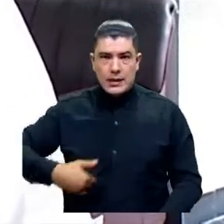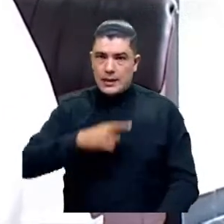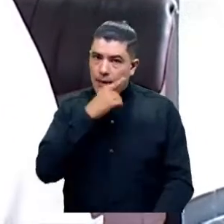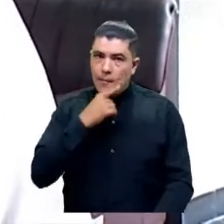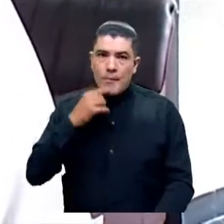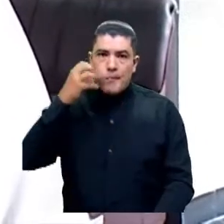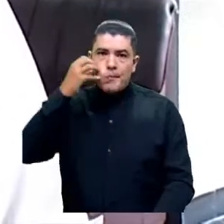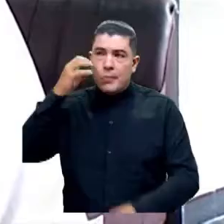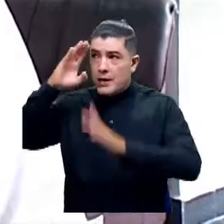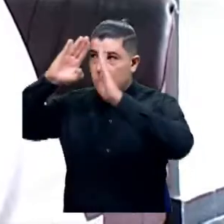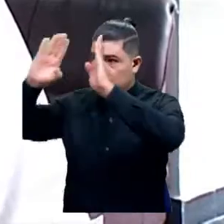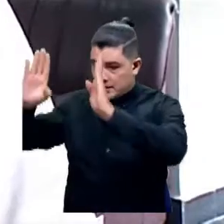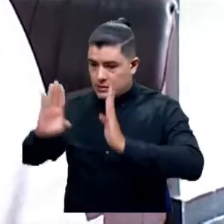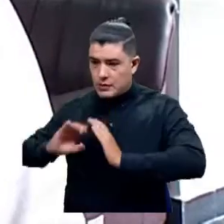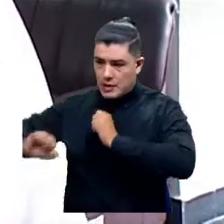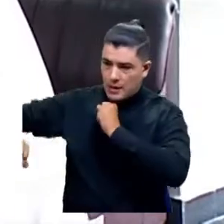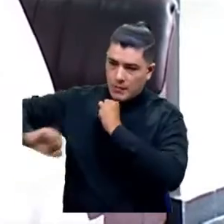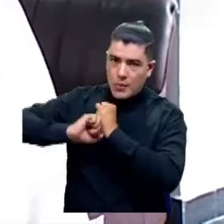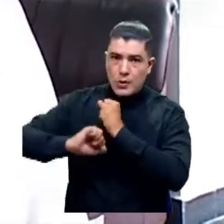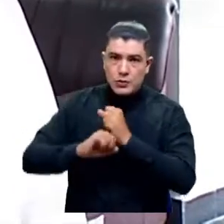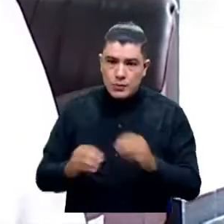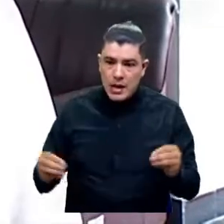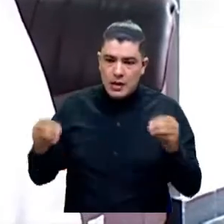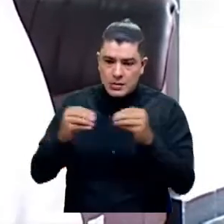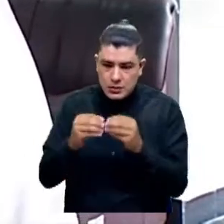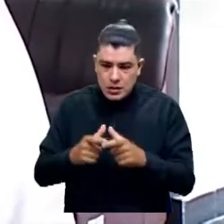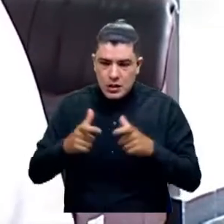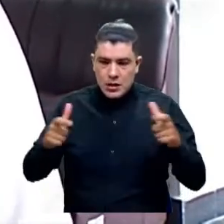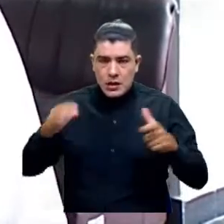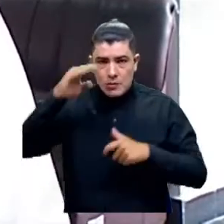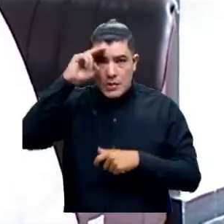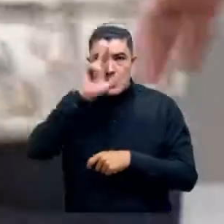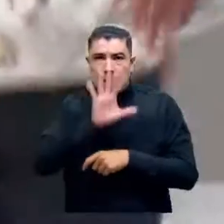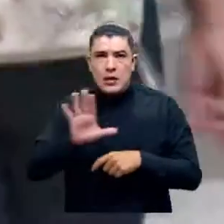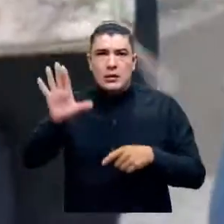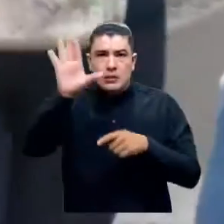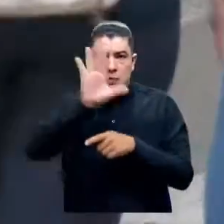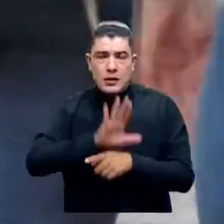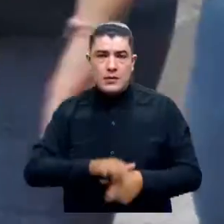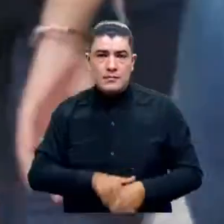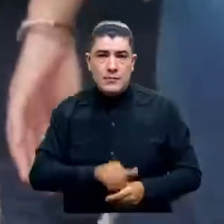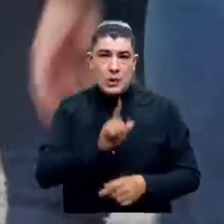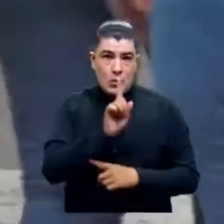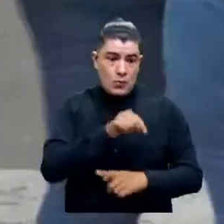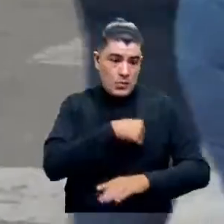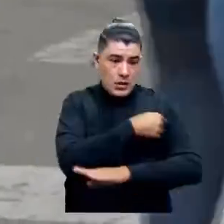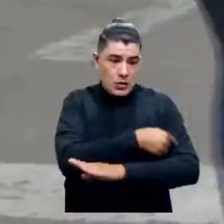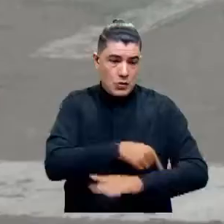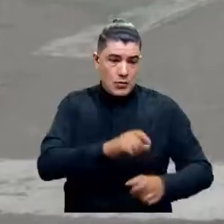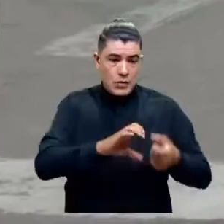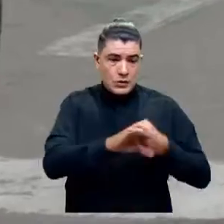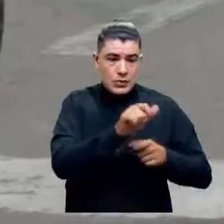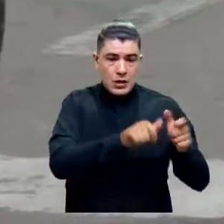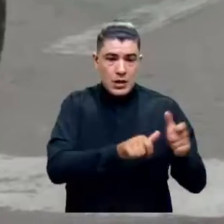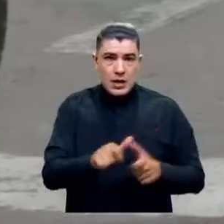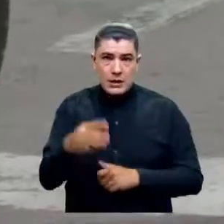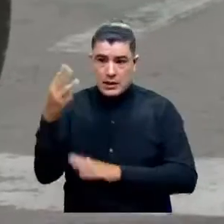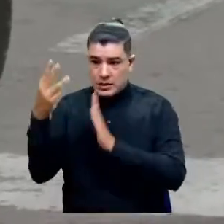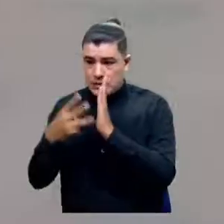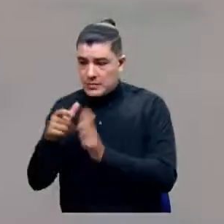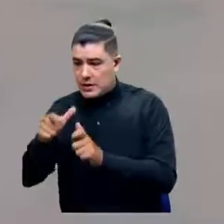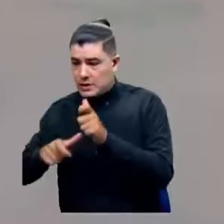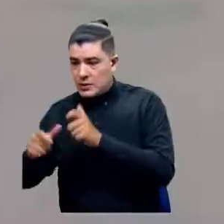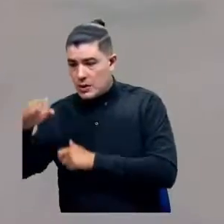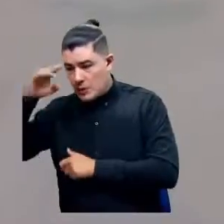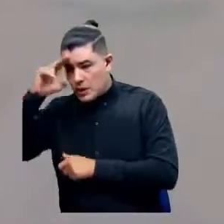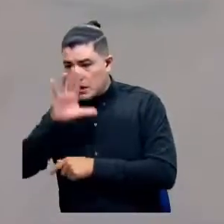acá y nos ayude con mayor pie de fuerza. Nosotros tenemos una cantidad de policías que para el millón de habitantes que tiene la ciudad, 3.000 policías no alcanza para este